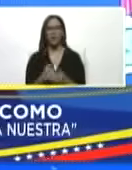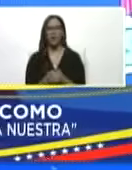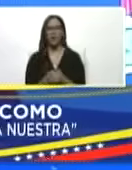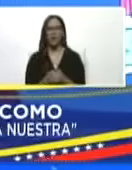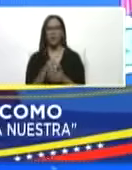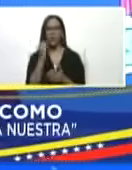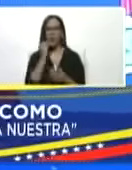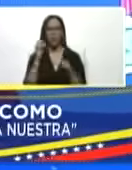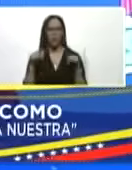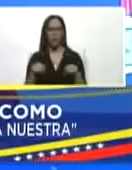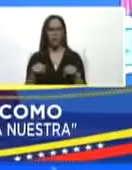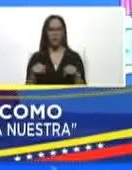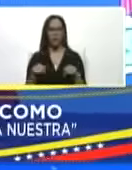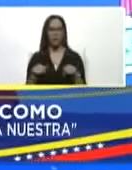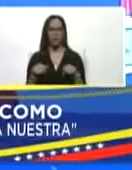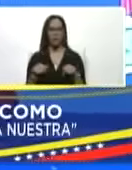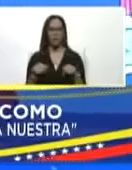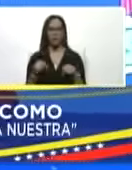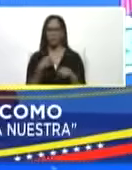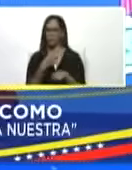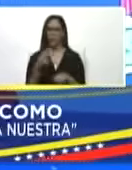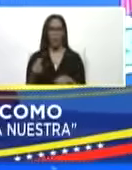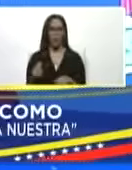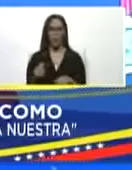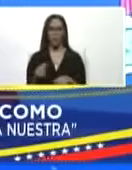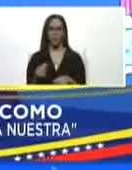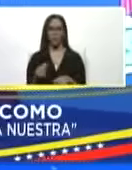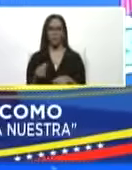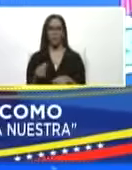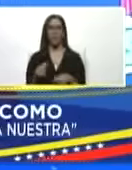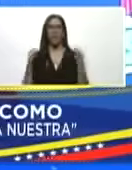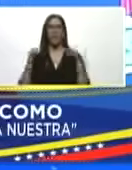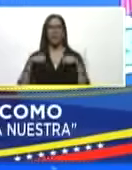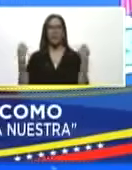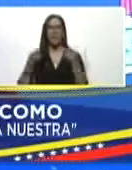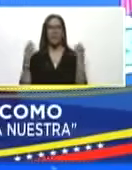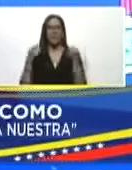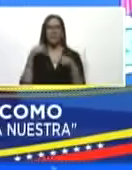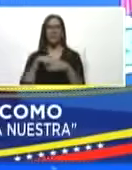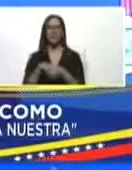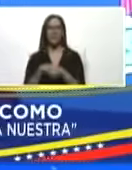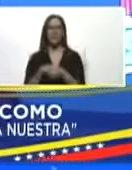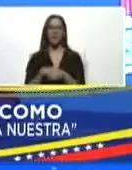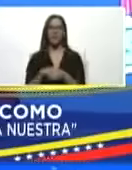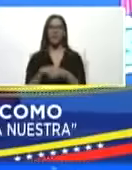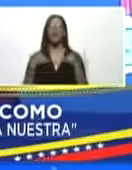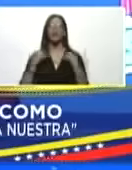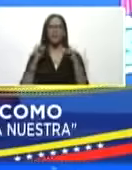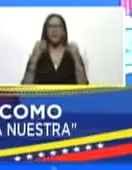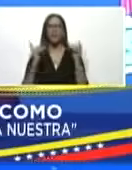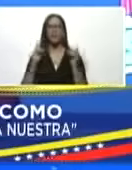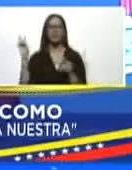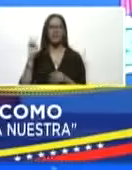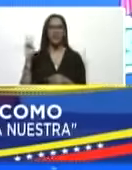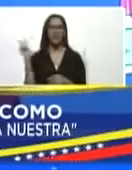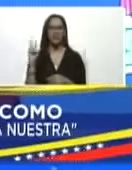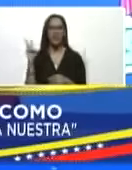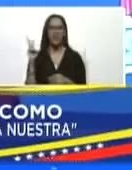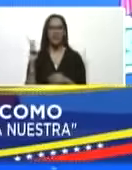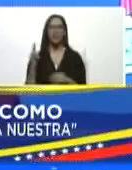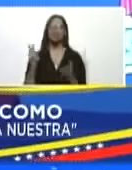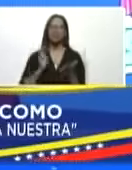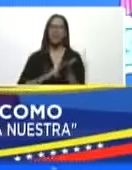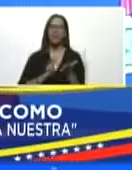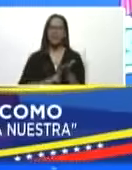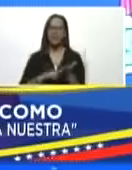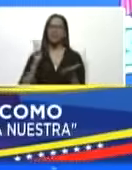aquí. A los patarucos de aquí. Esta campaña electoral es por la independencia de Venezuela. Y